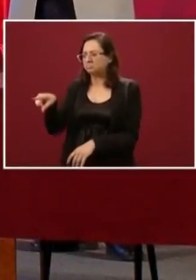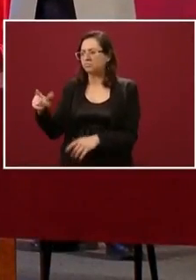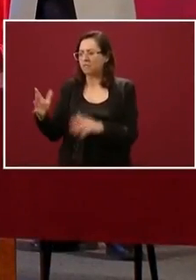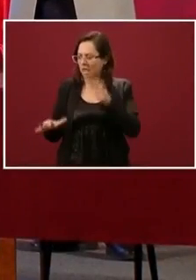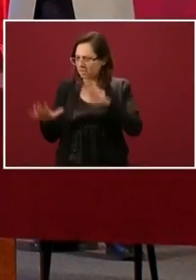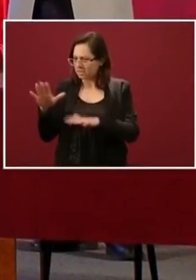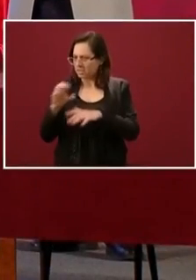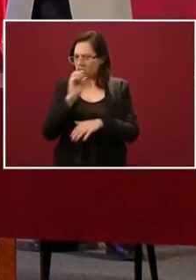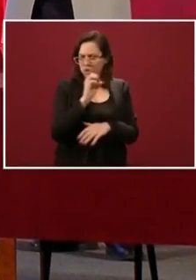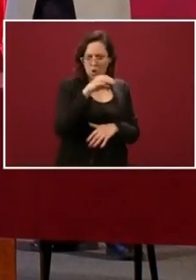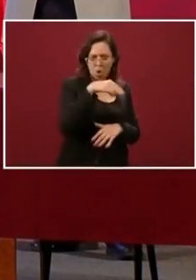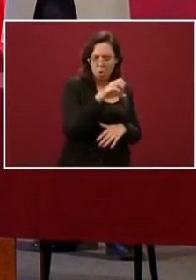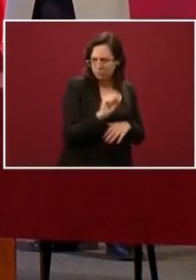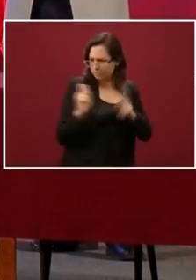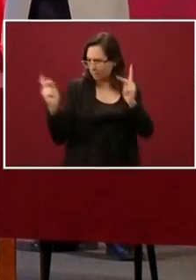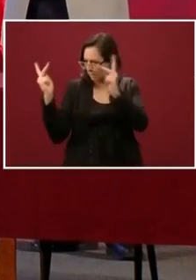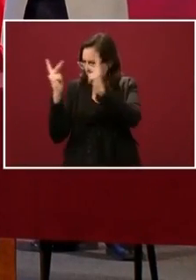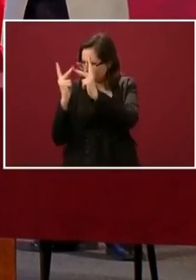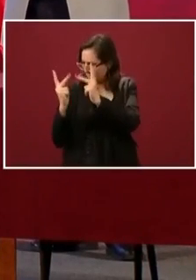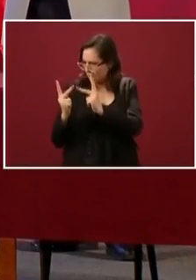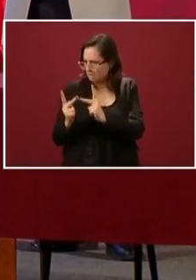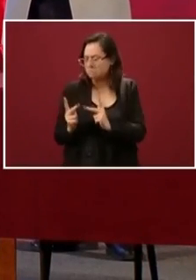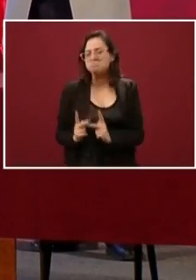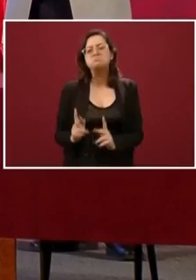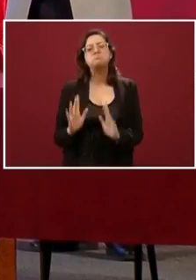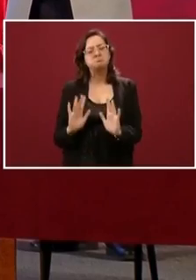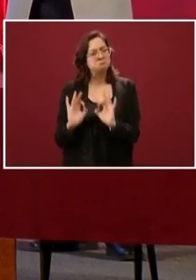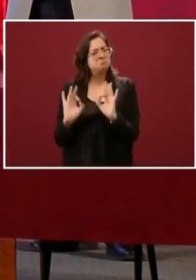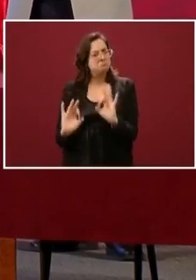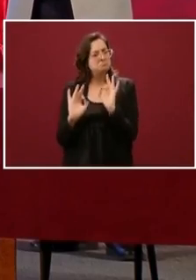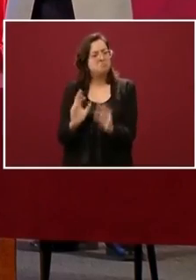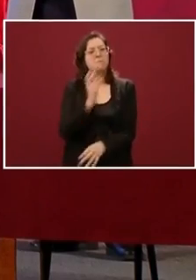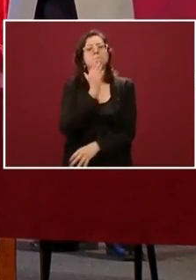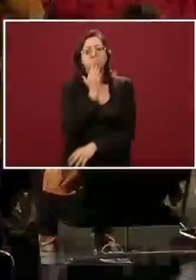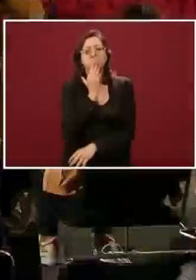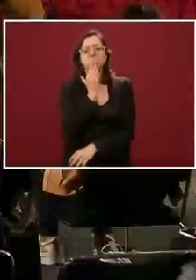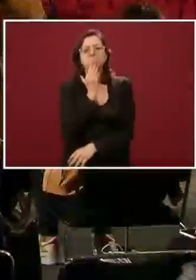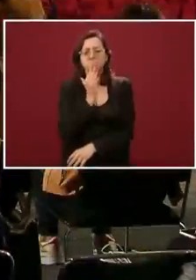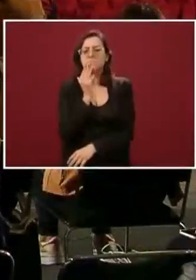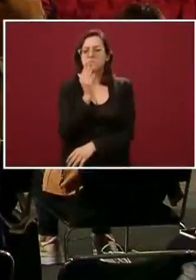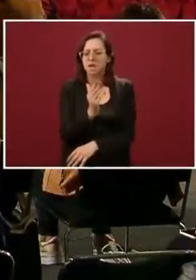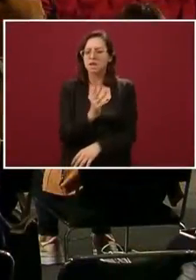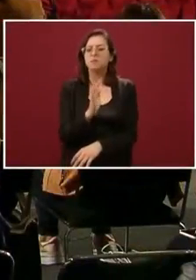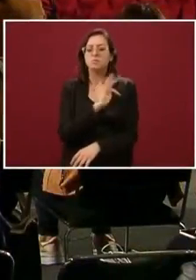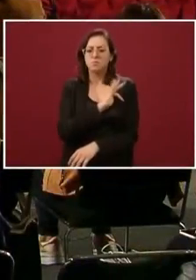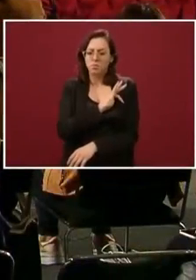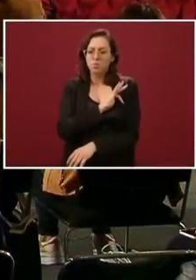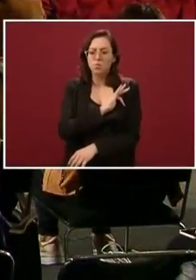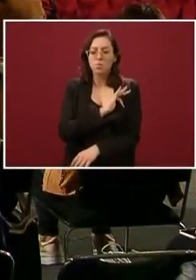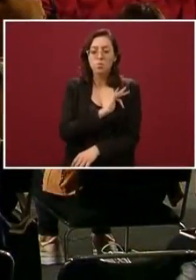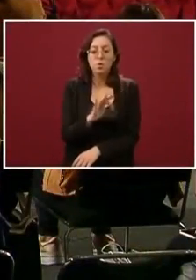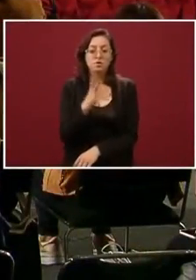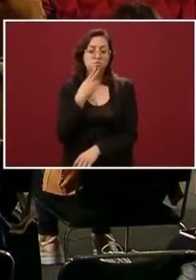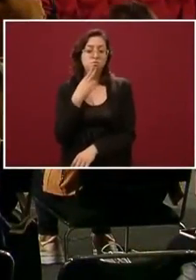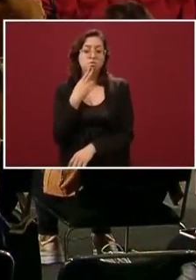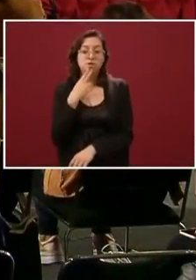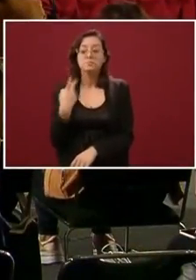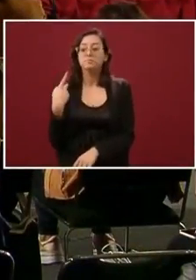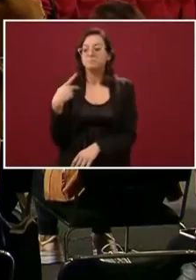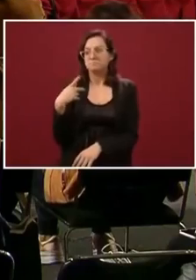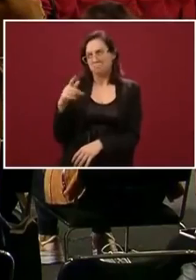muchas veces a la información que hay y de todas maneras son motivo de referencia, de consulta de la información,